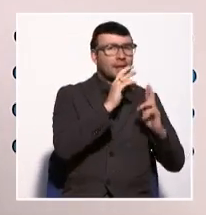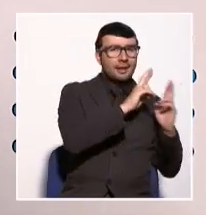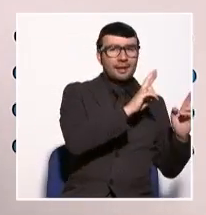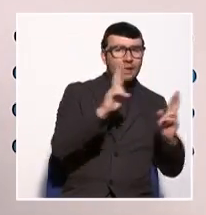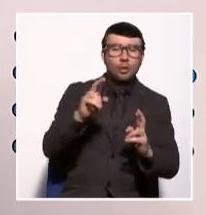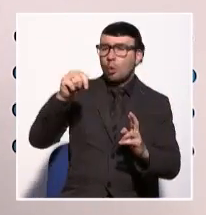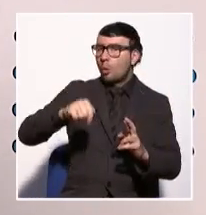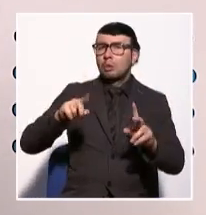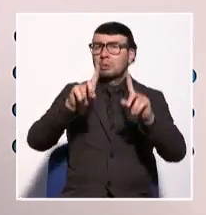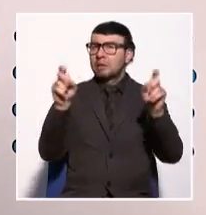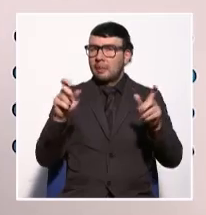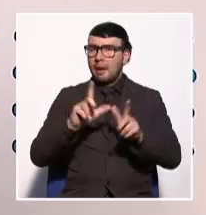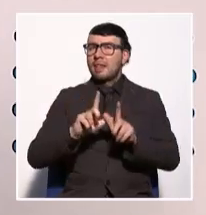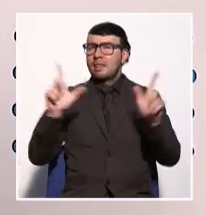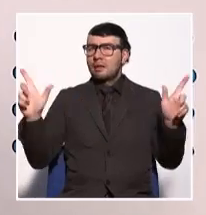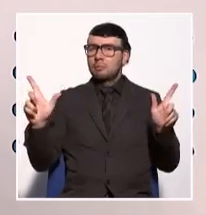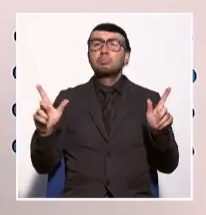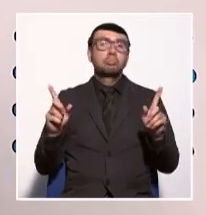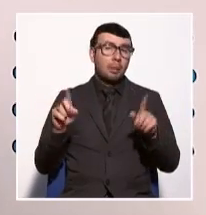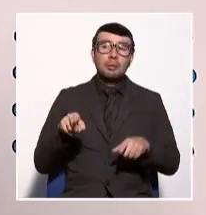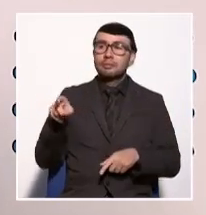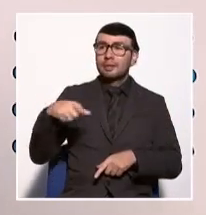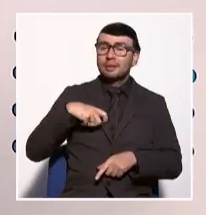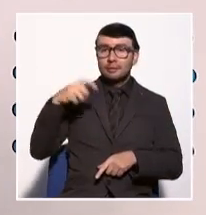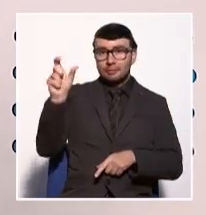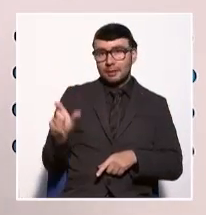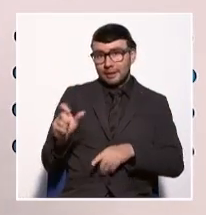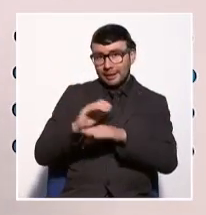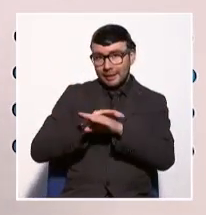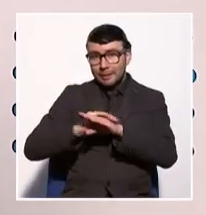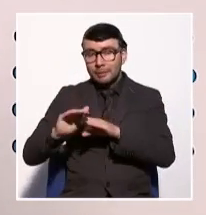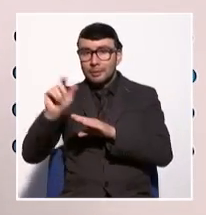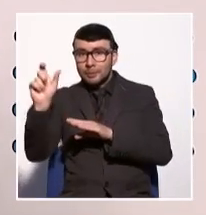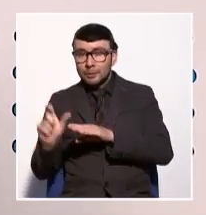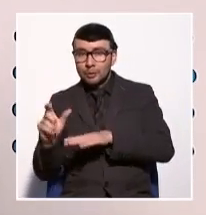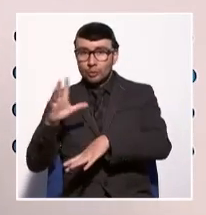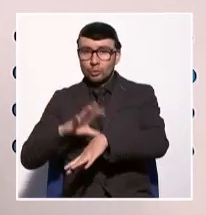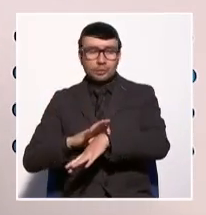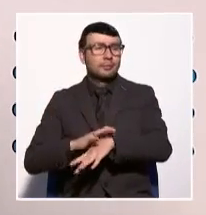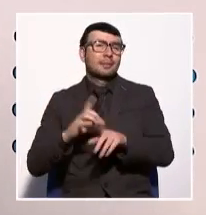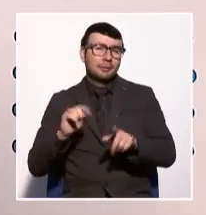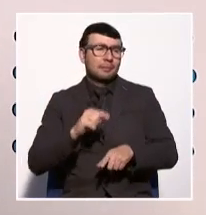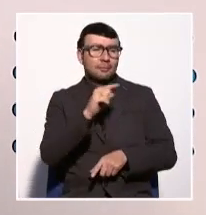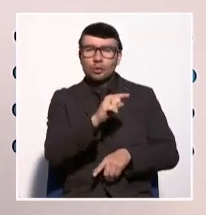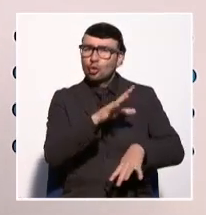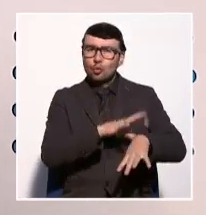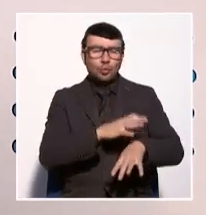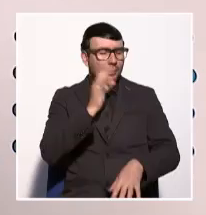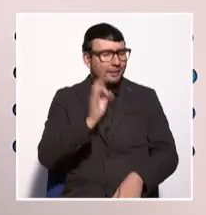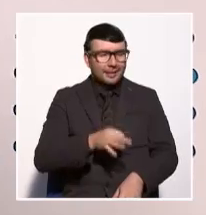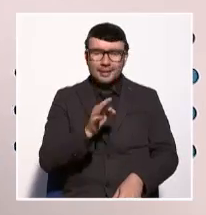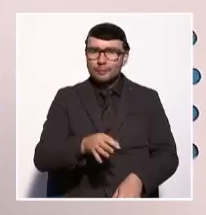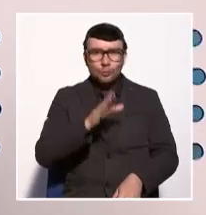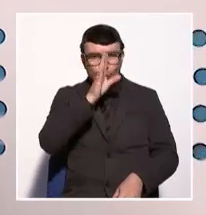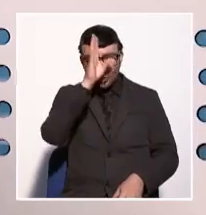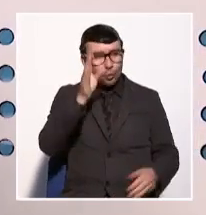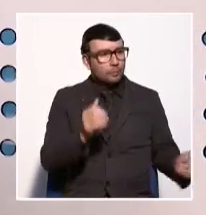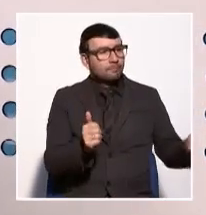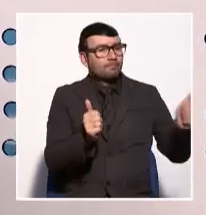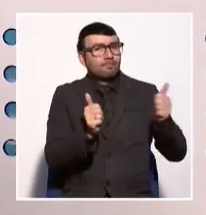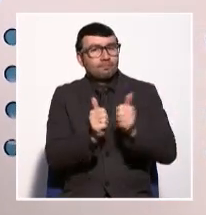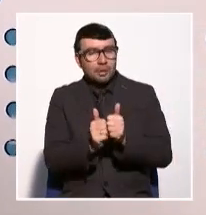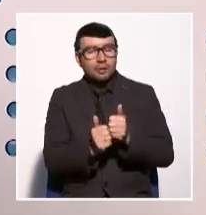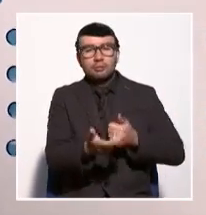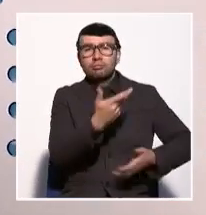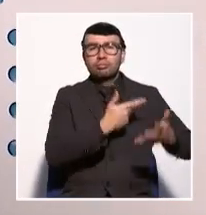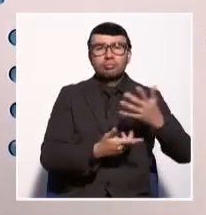libre aunque tenemos un invitado además de la presencia siempre activa del doctor enrique rojas para que